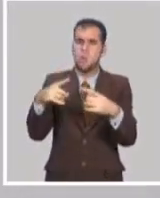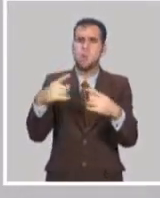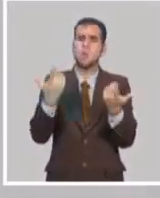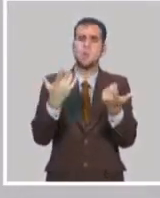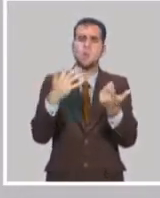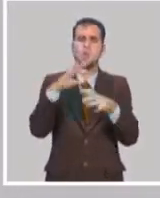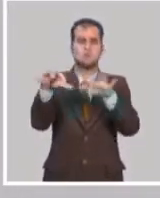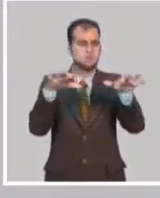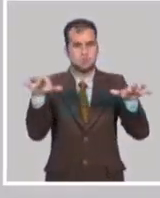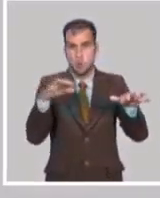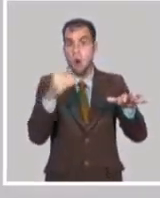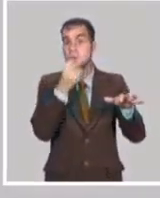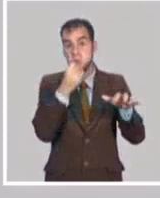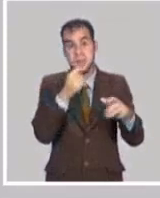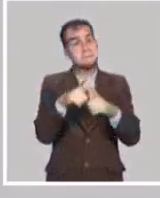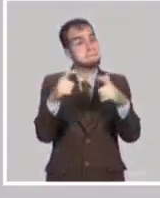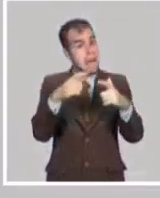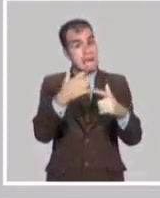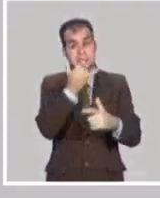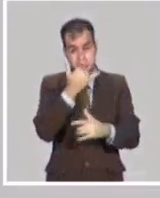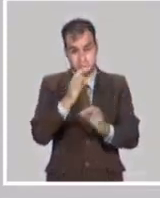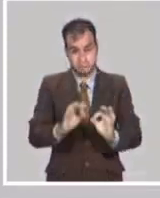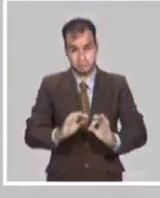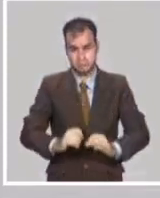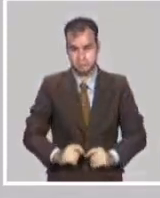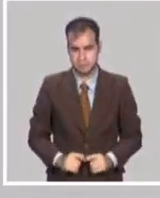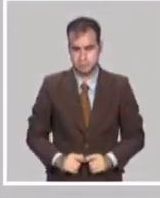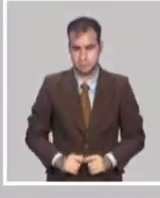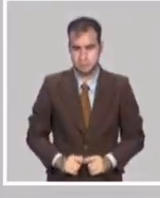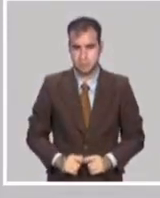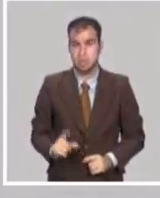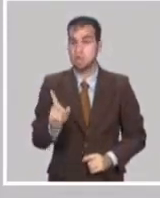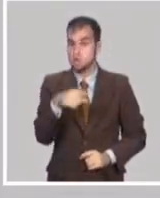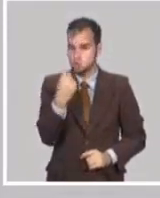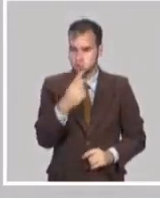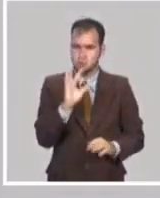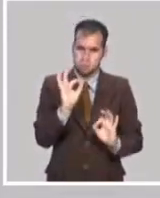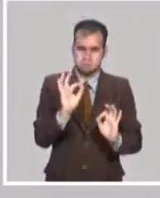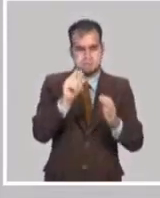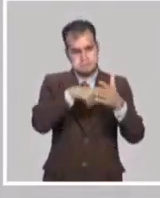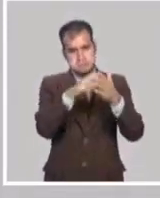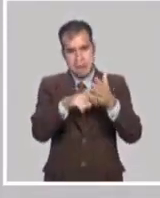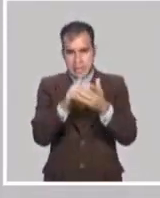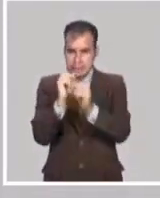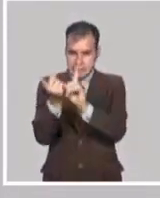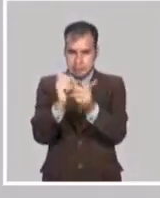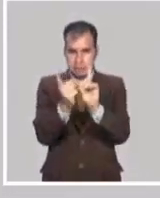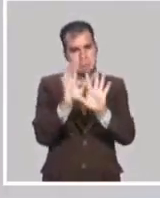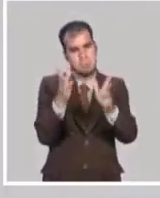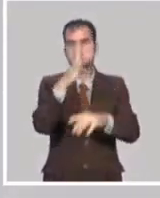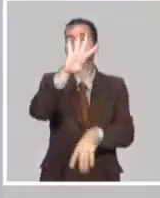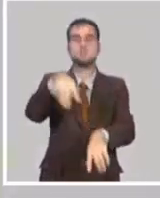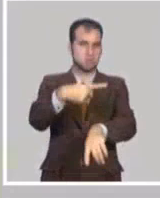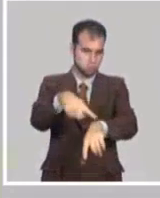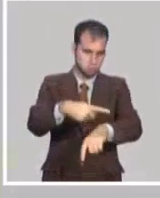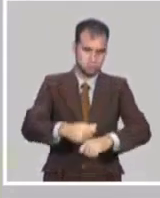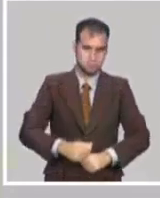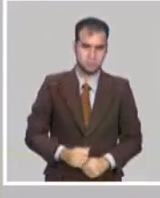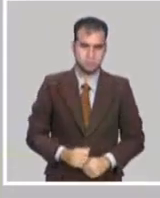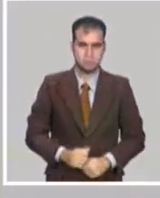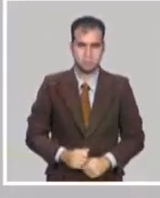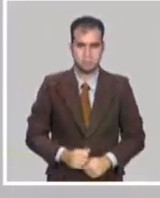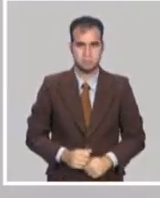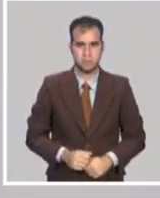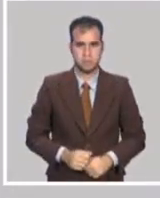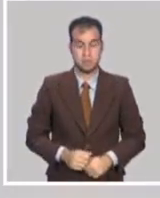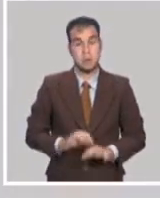poco más esta afectación pero los los circuitos los estamos rotando y no más de cuatro horas y los rotando para que